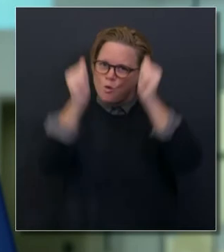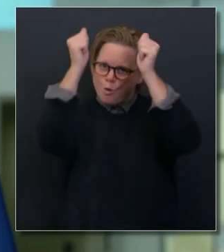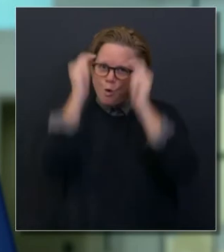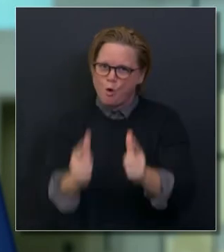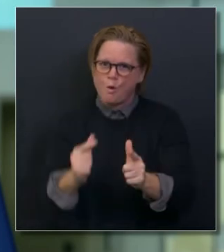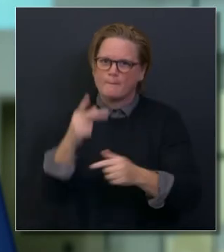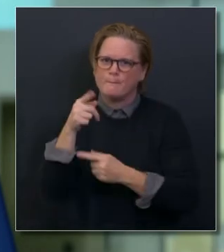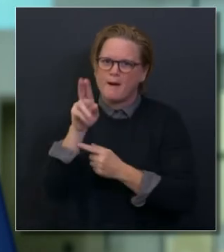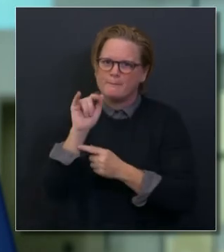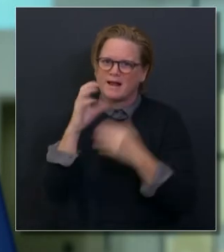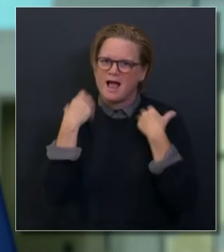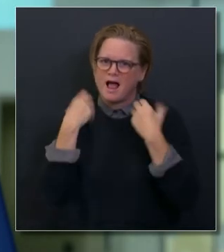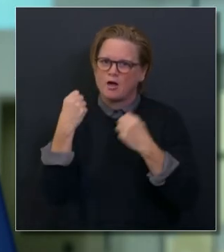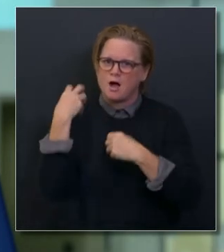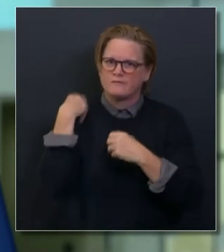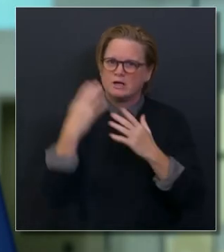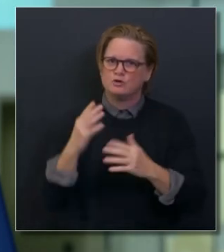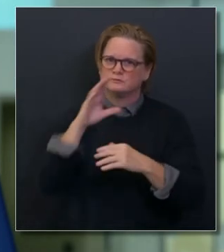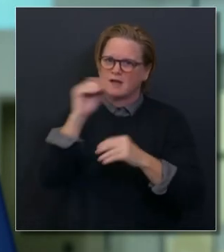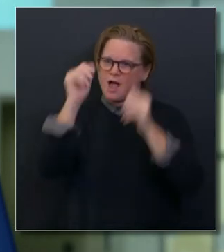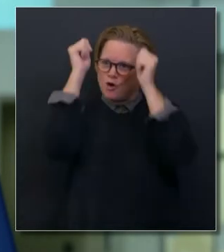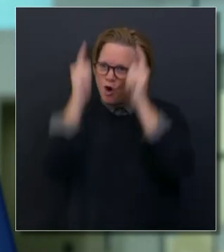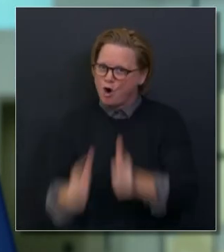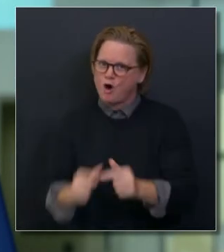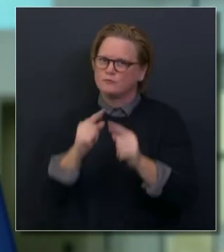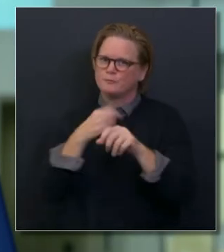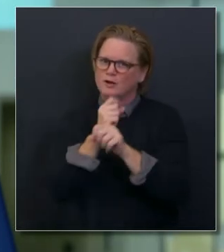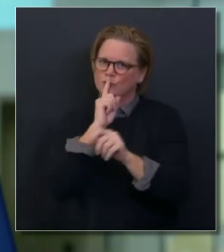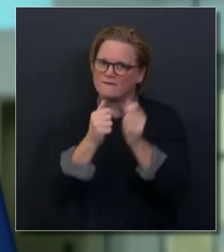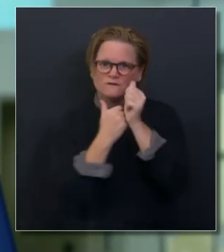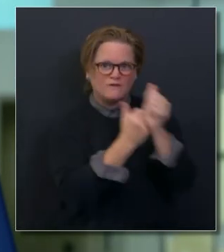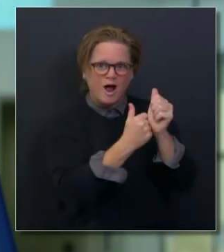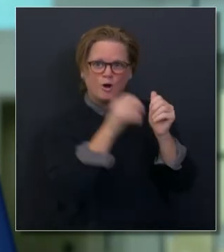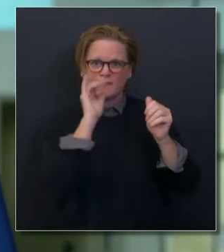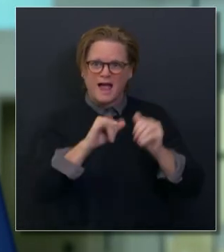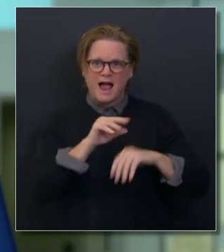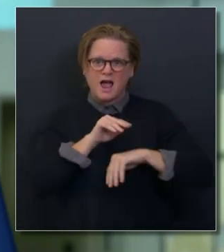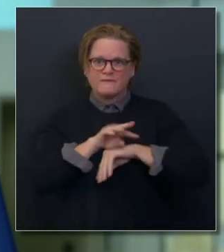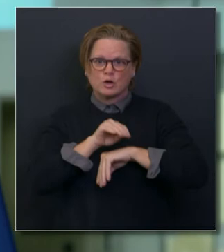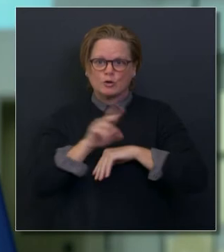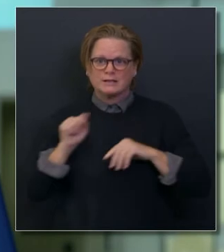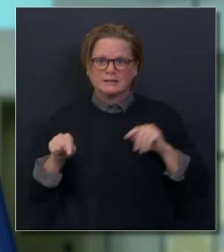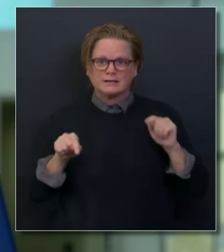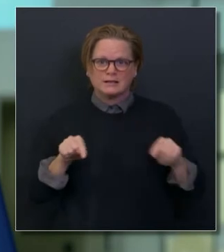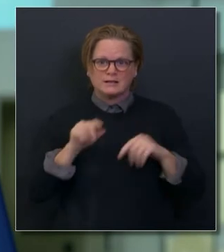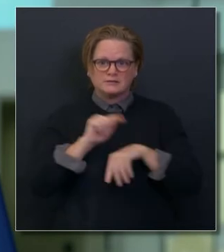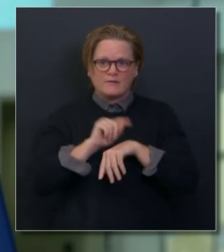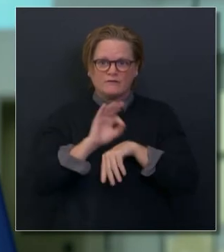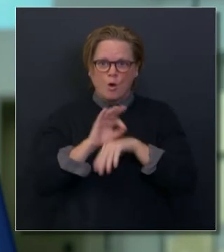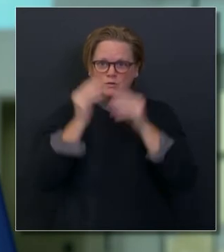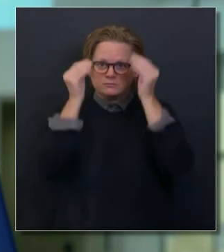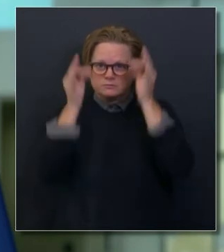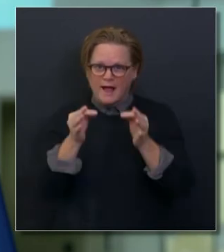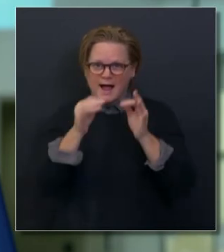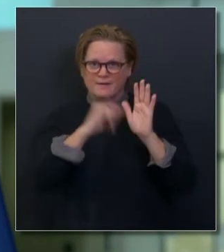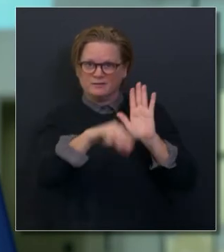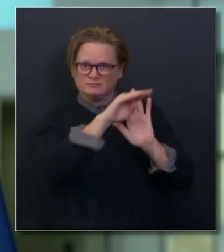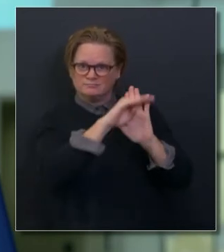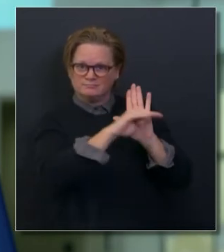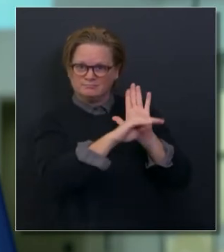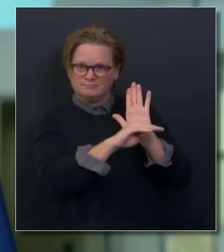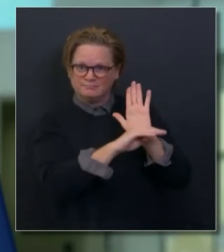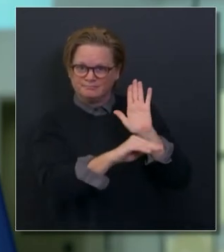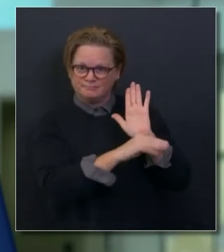todos seguir el mismo curso, darle prioridad a aquellos que sabemos que están en alto riesgo o que